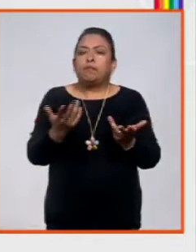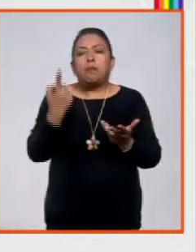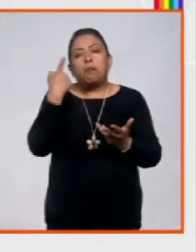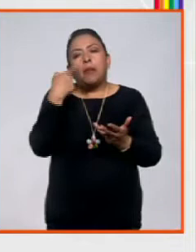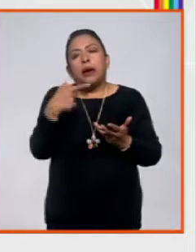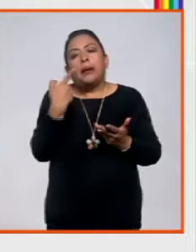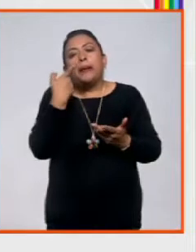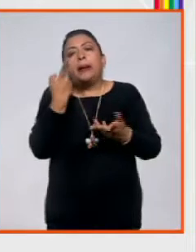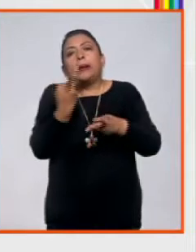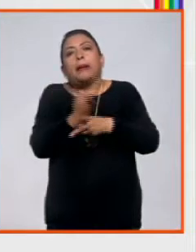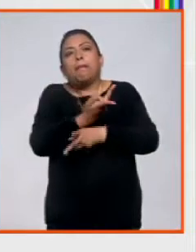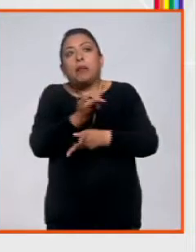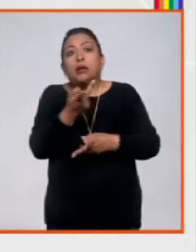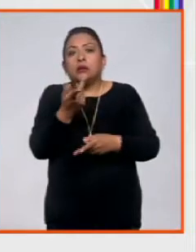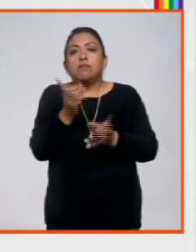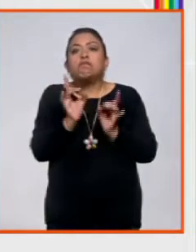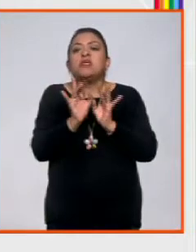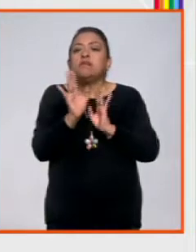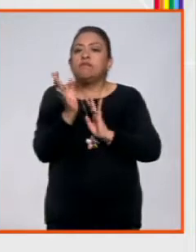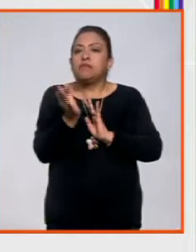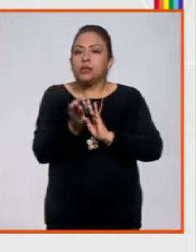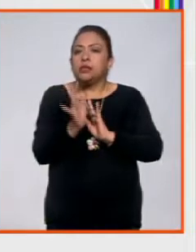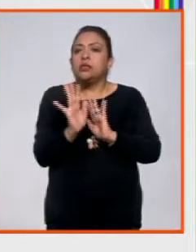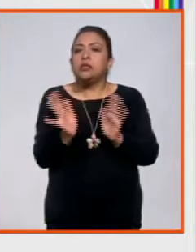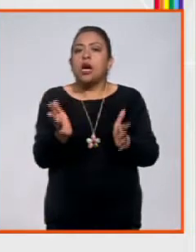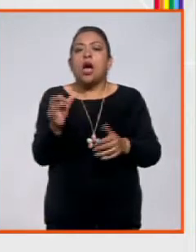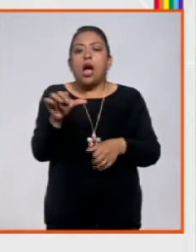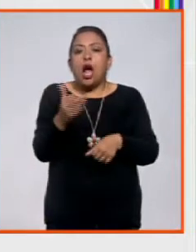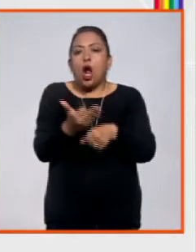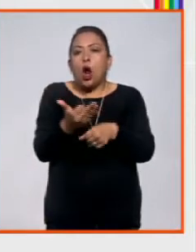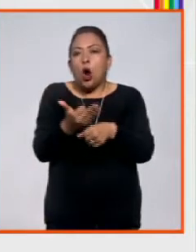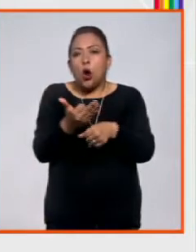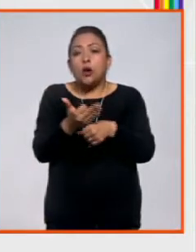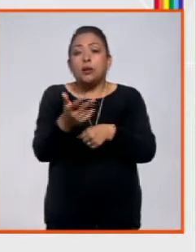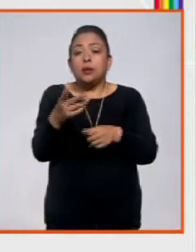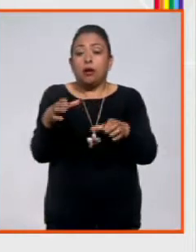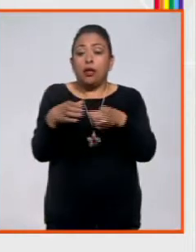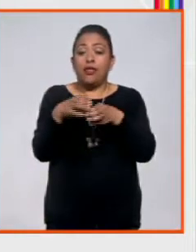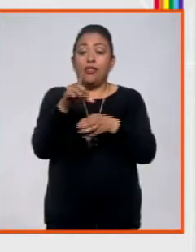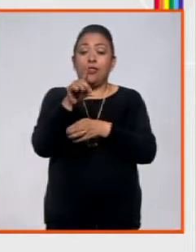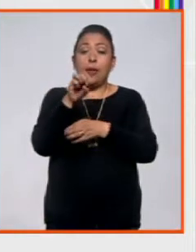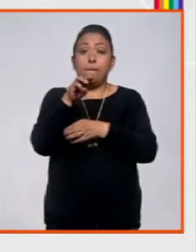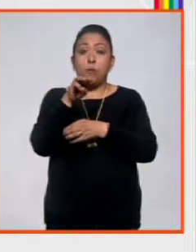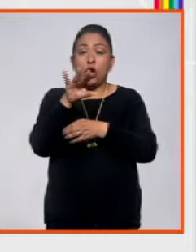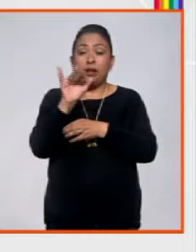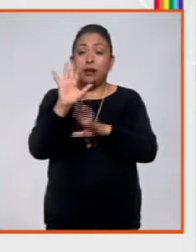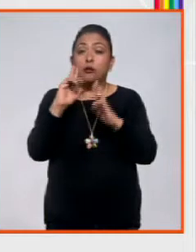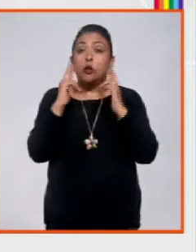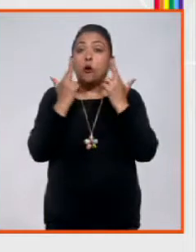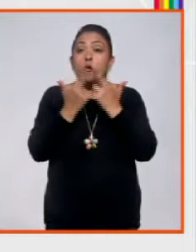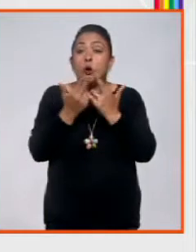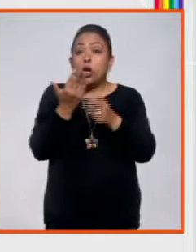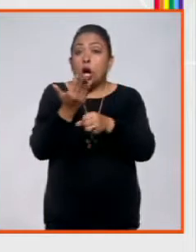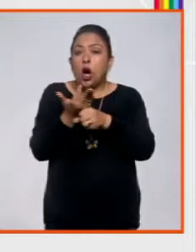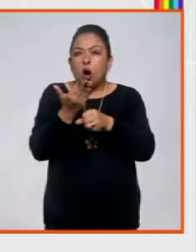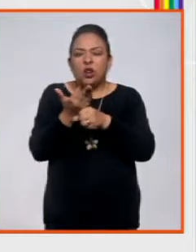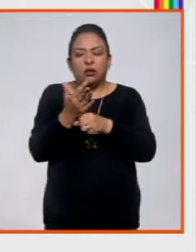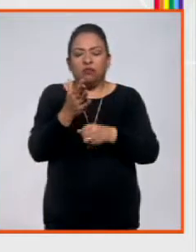sacar va y está sucediendo en este momento donde los demócratas ahorita están reunidos muy